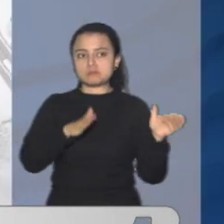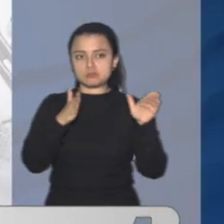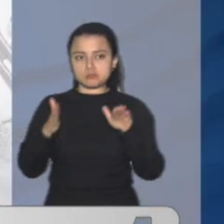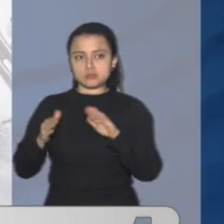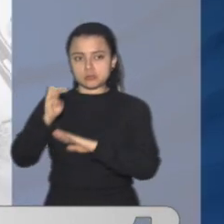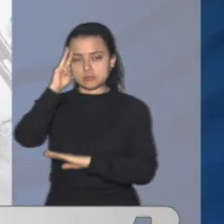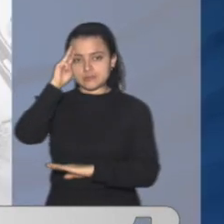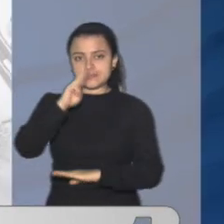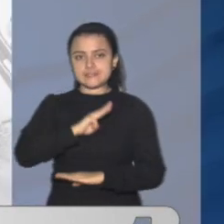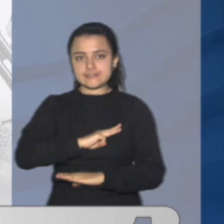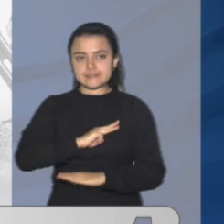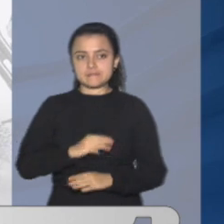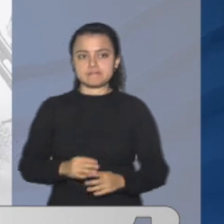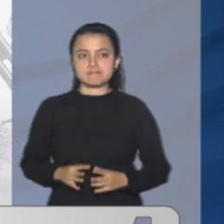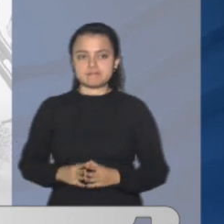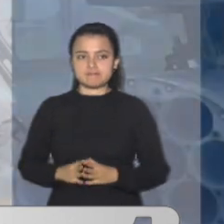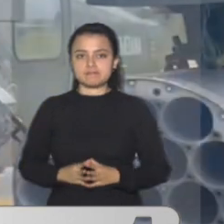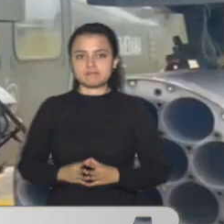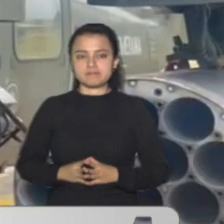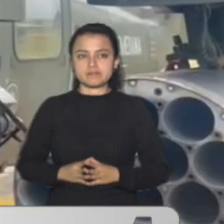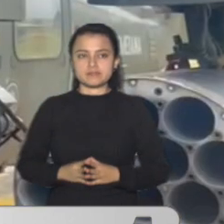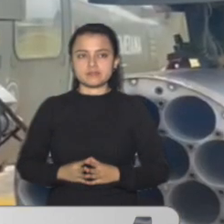militar michel ramírez jiménez